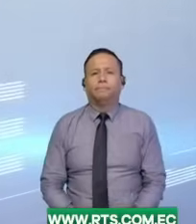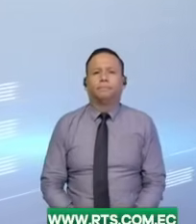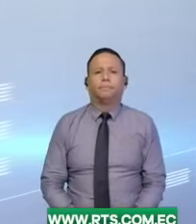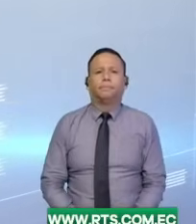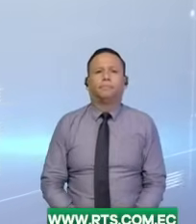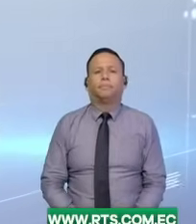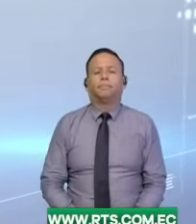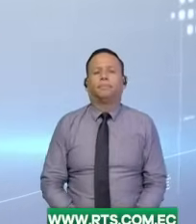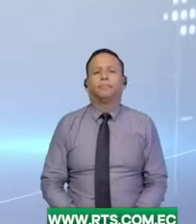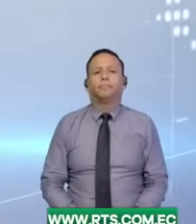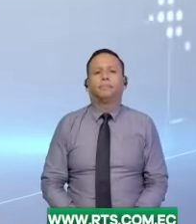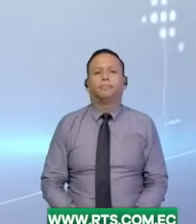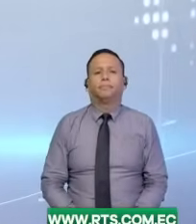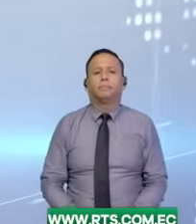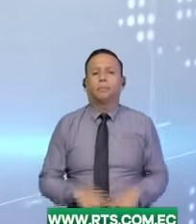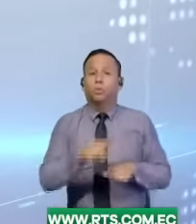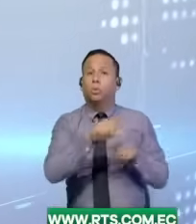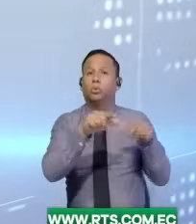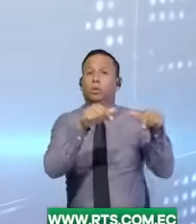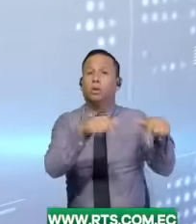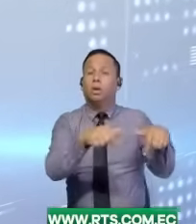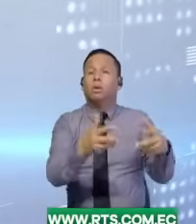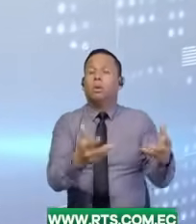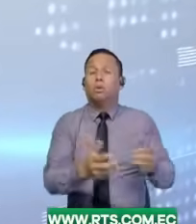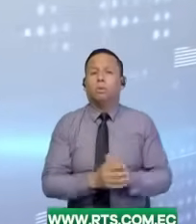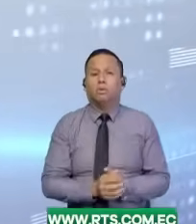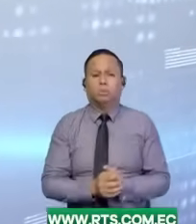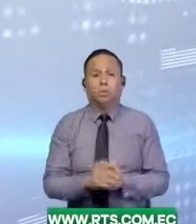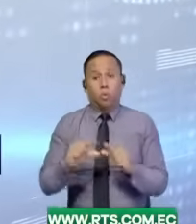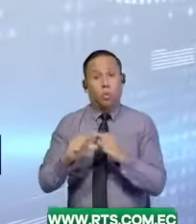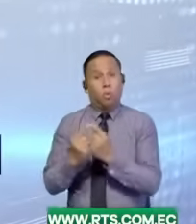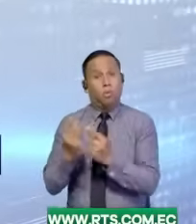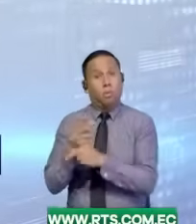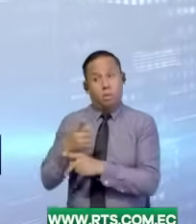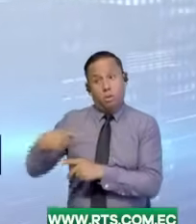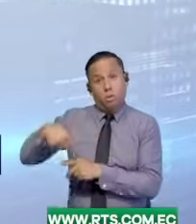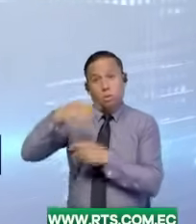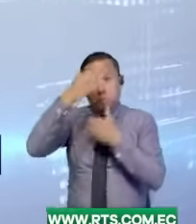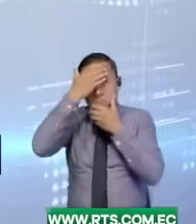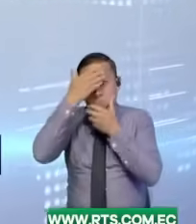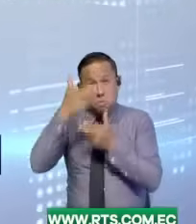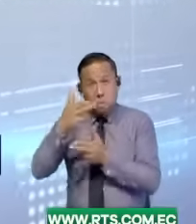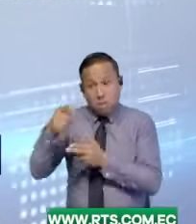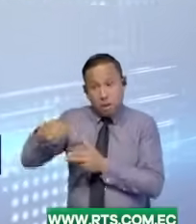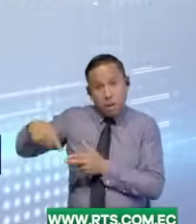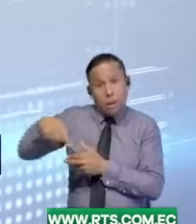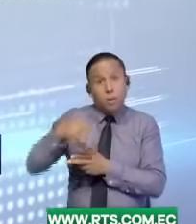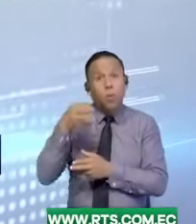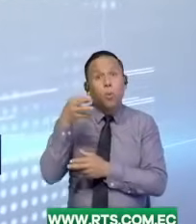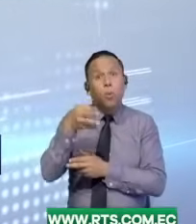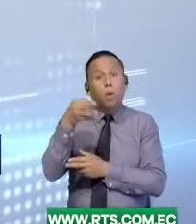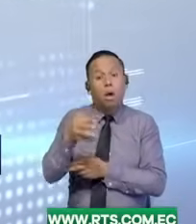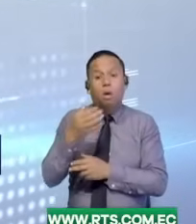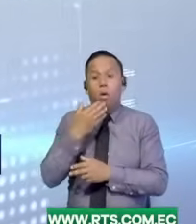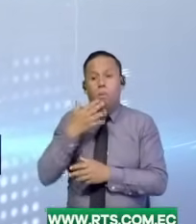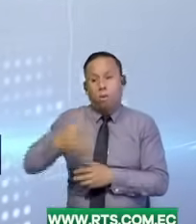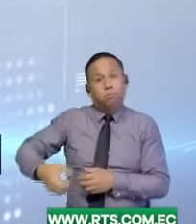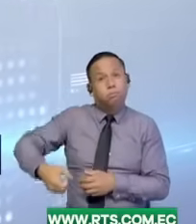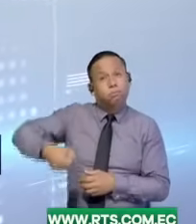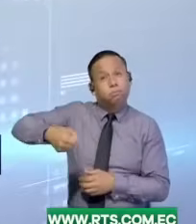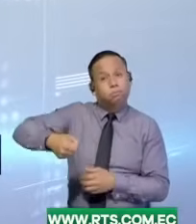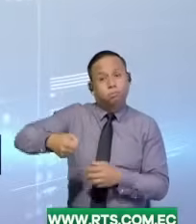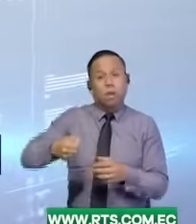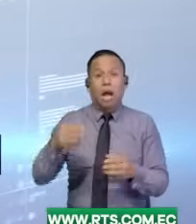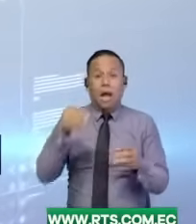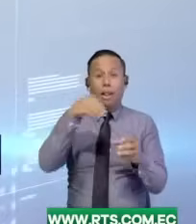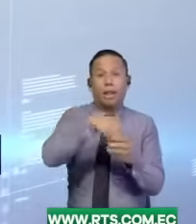Ese fue uno de los sitios escogidos por uno de los grupos denominados terroristas, que puso una maleta con explosivos en la parte posterior